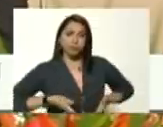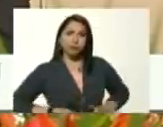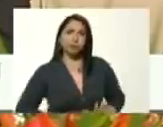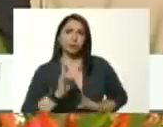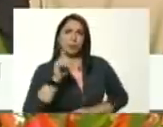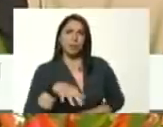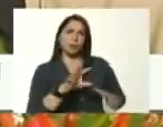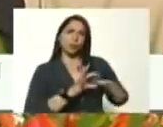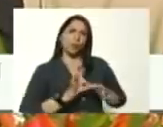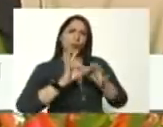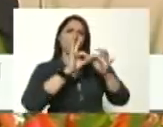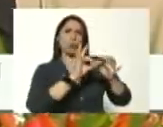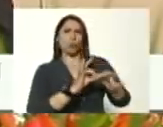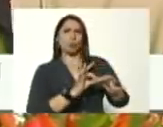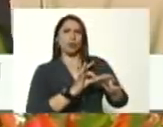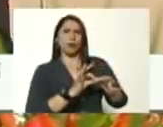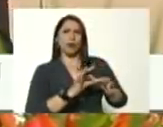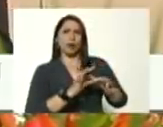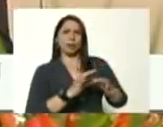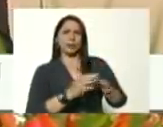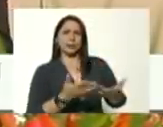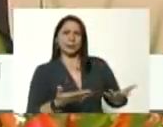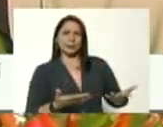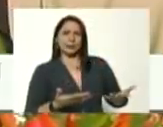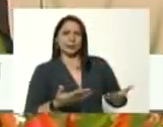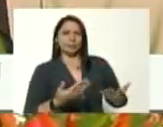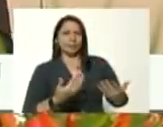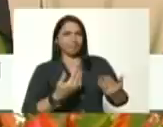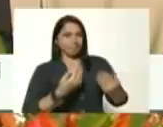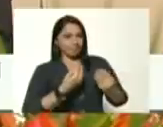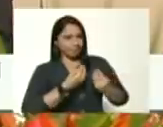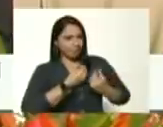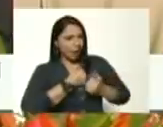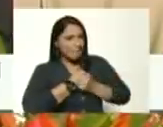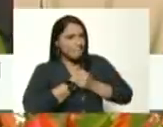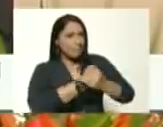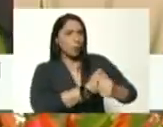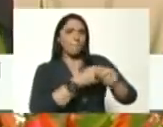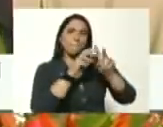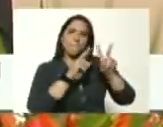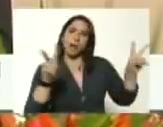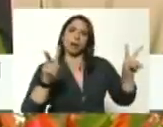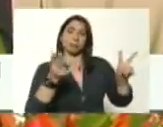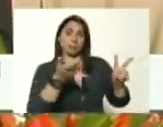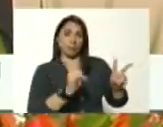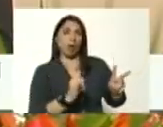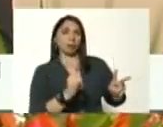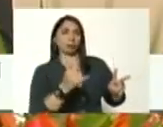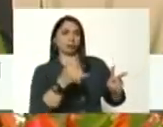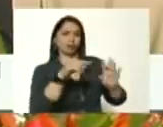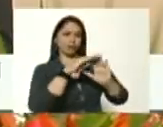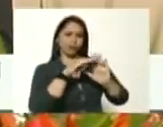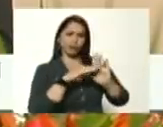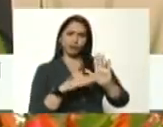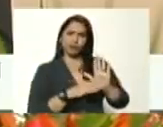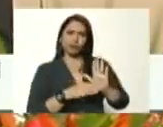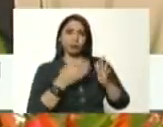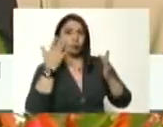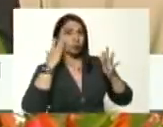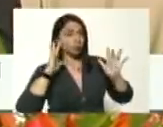une una vocación para la paz bien es que ha habido situaciones y condiciones que probablemente